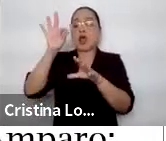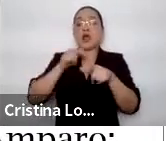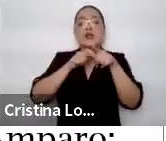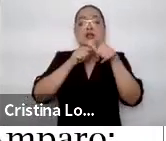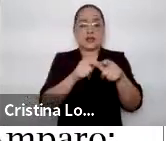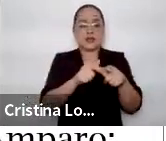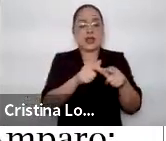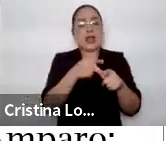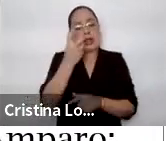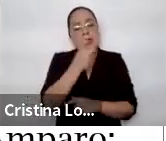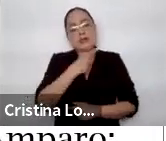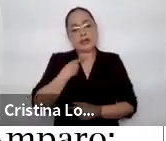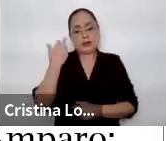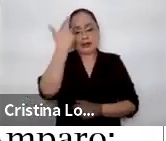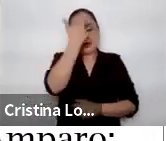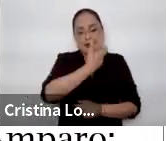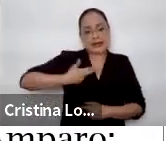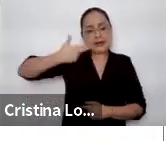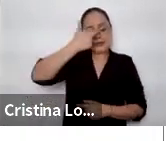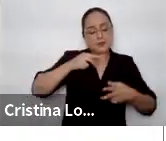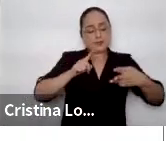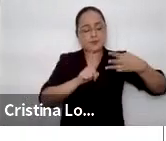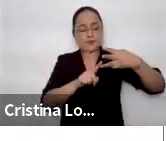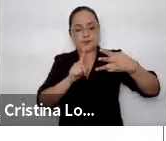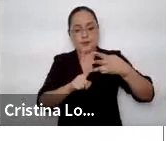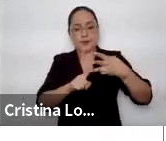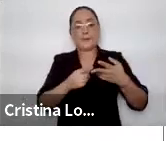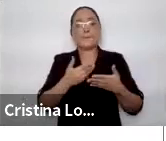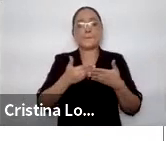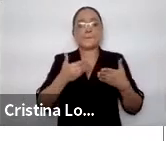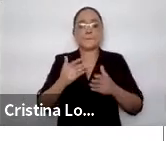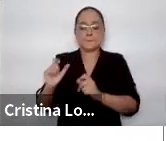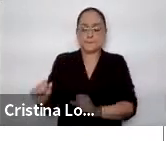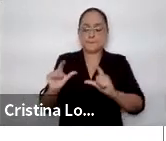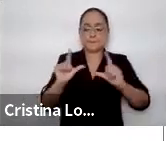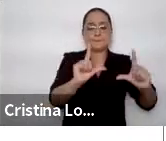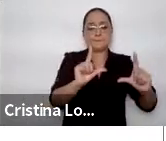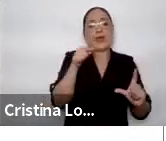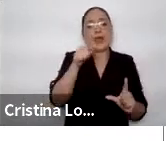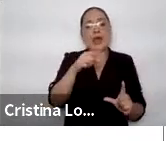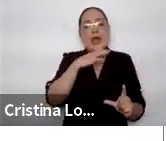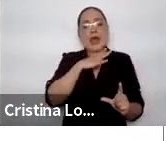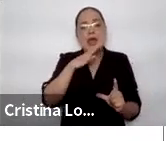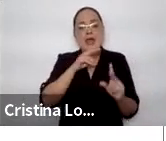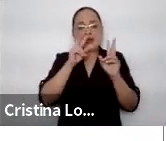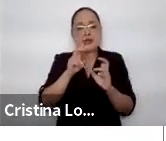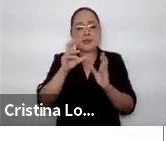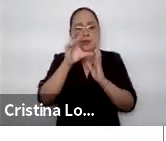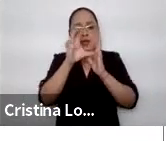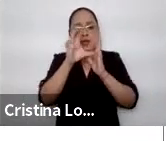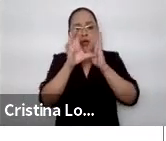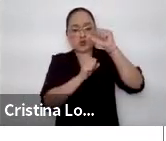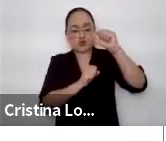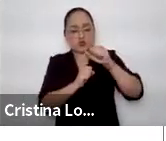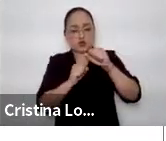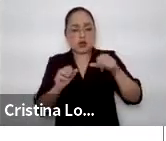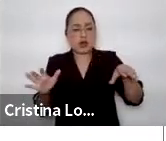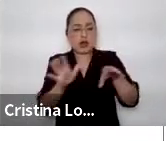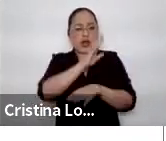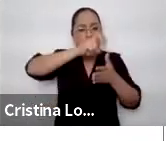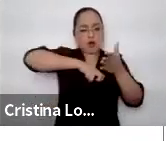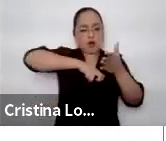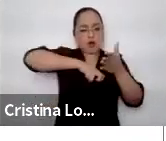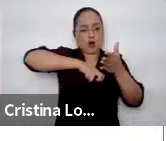prevalecer. Bien, en este sentido pasaremos ahora a ver las reformas constitucionales al